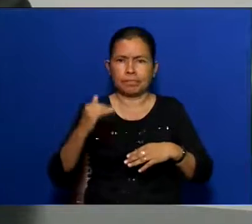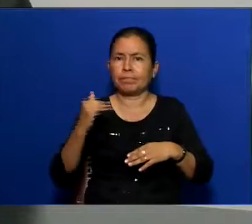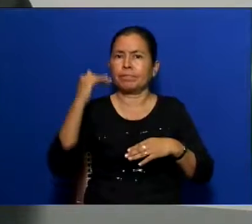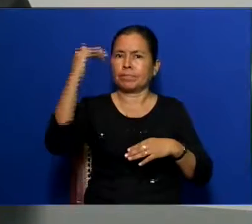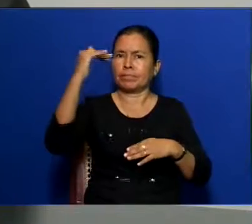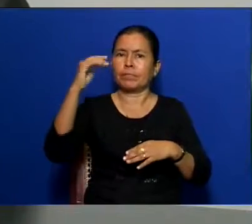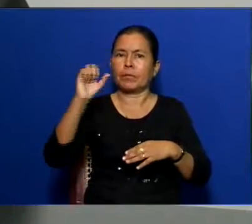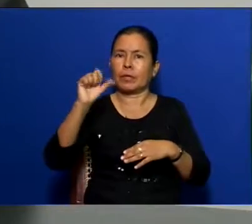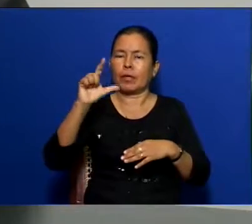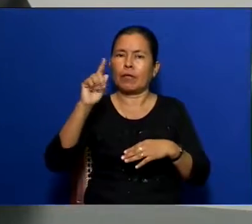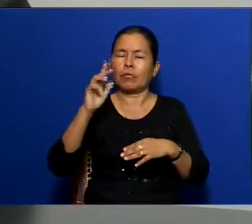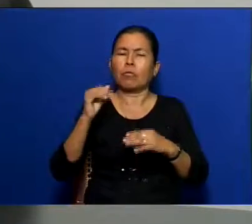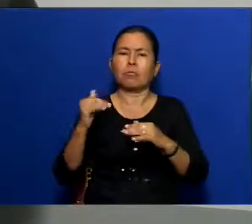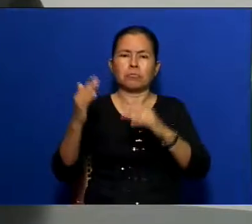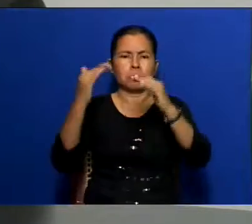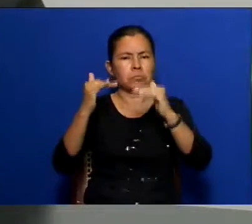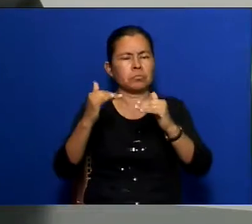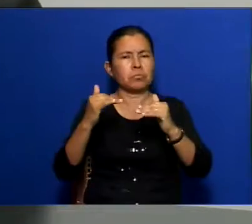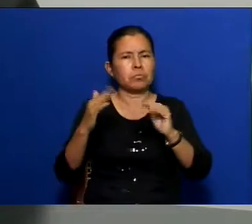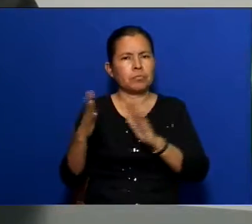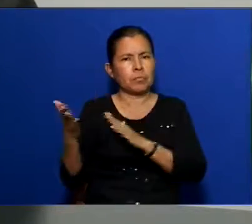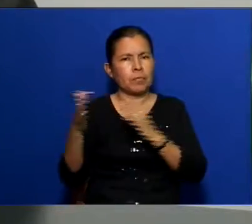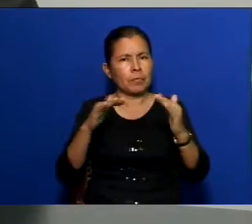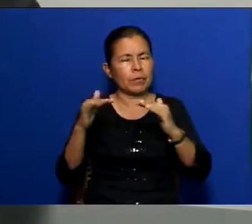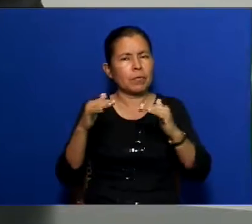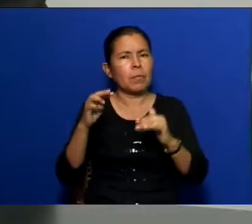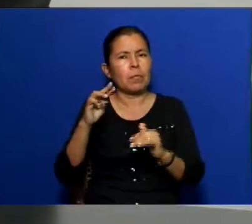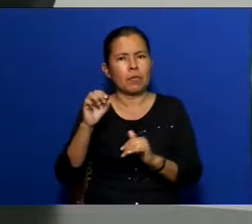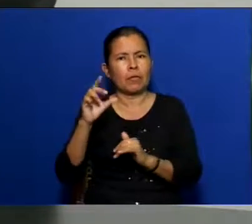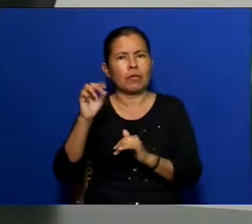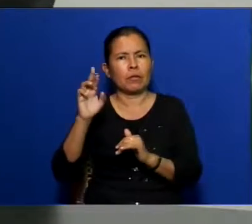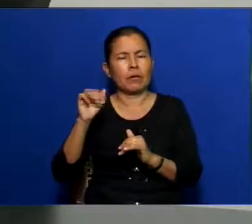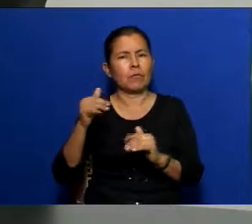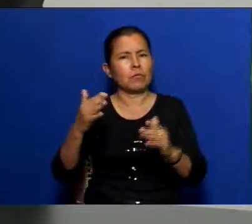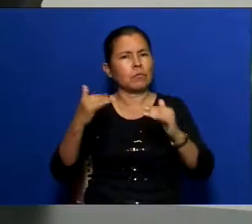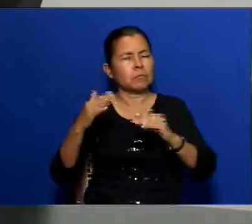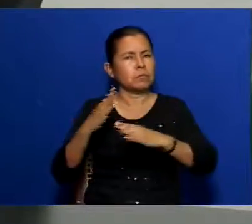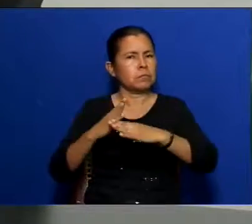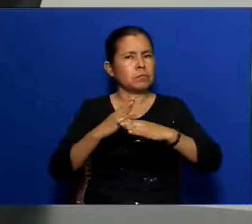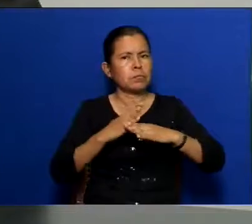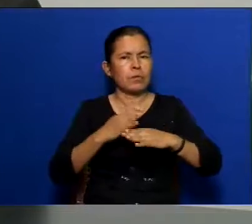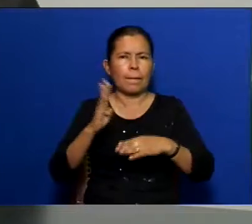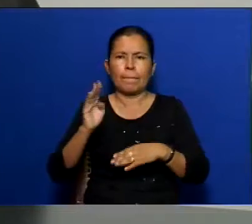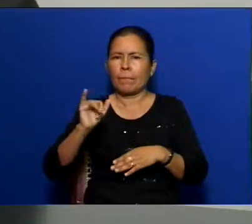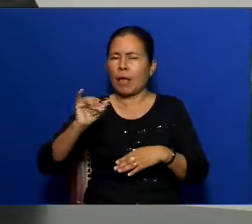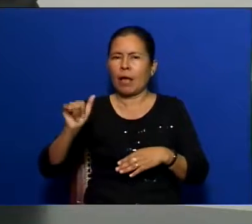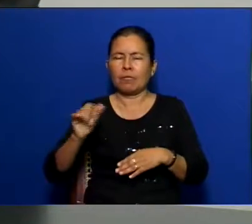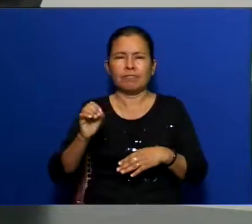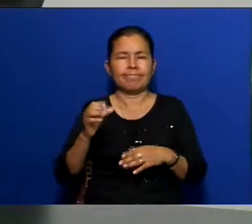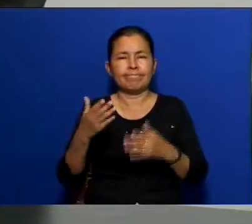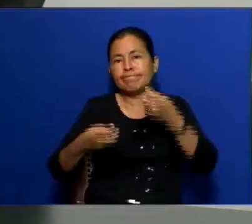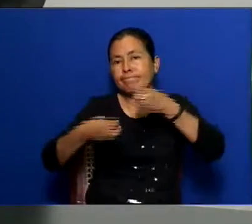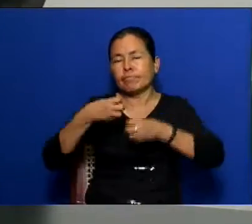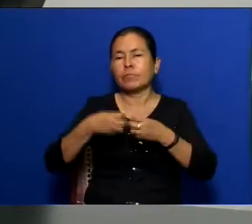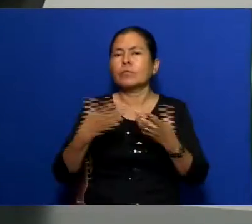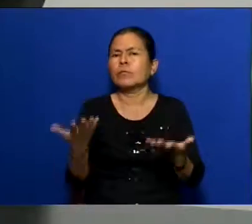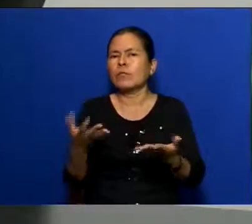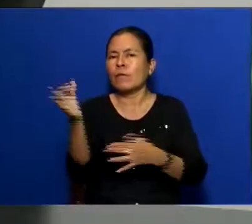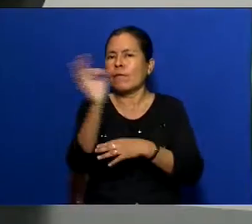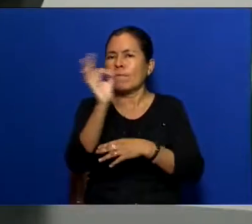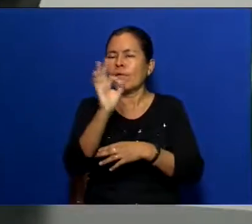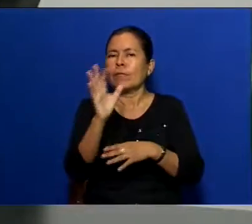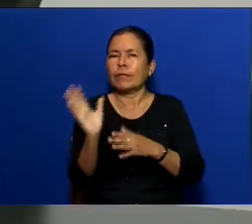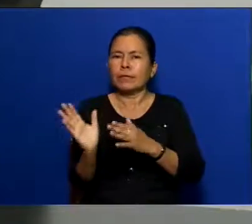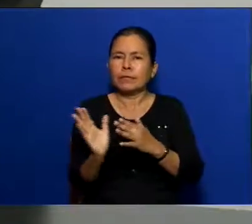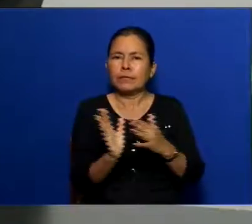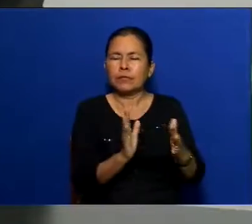de seguridad moderado y aquellos que tienen un sistema de seguridad muy bajo, y que también utiliza como criterio